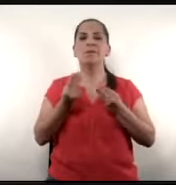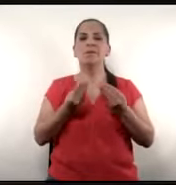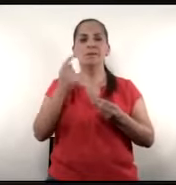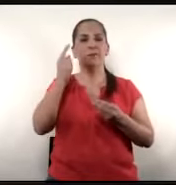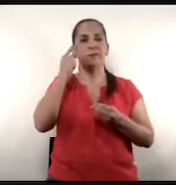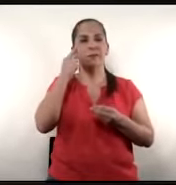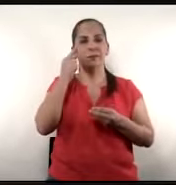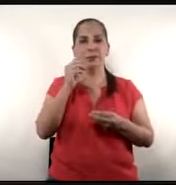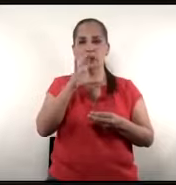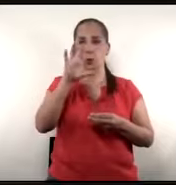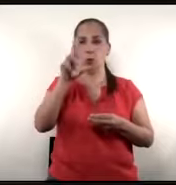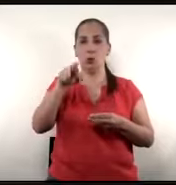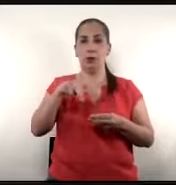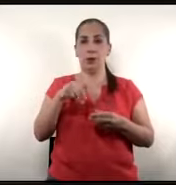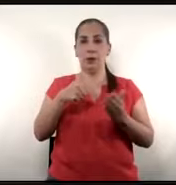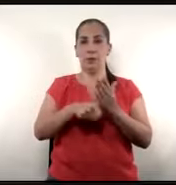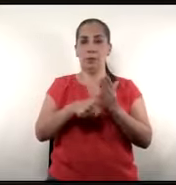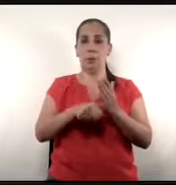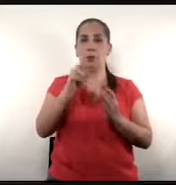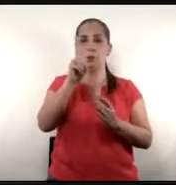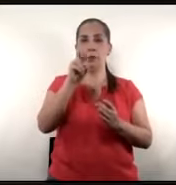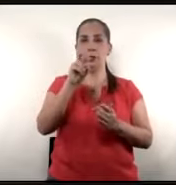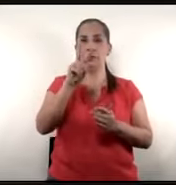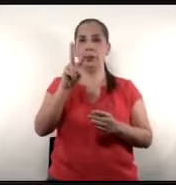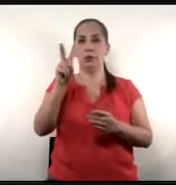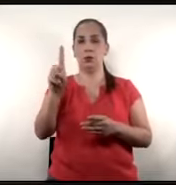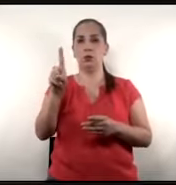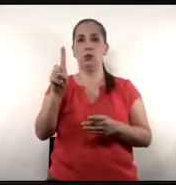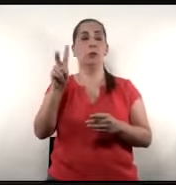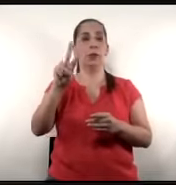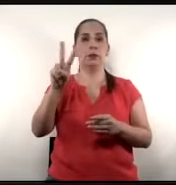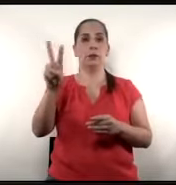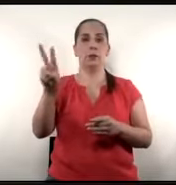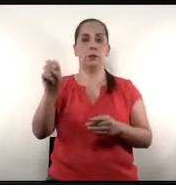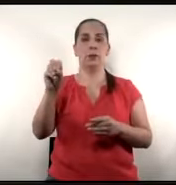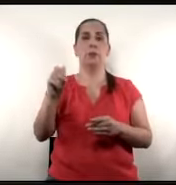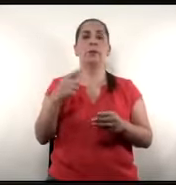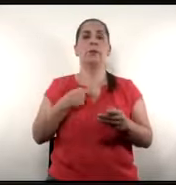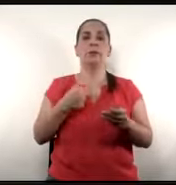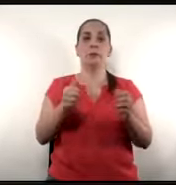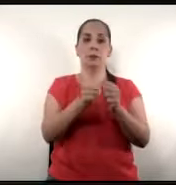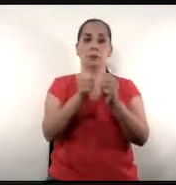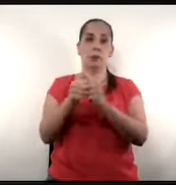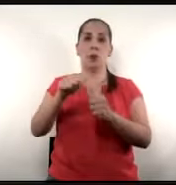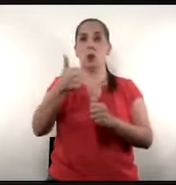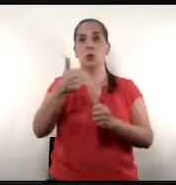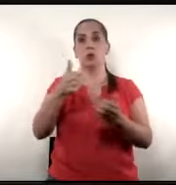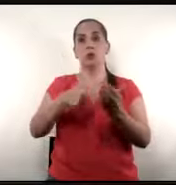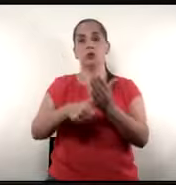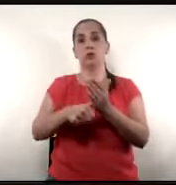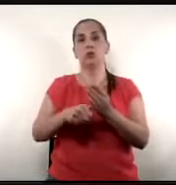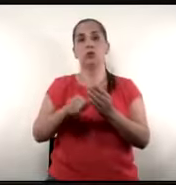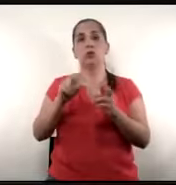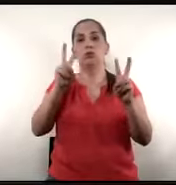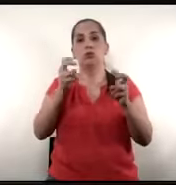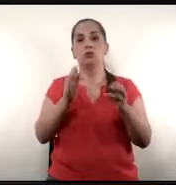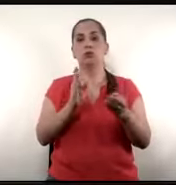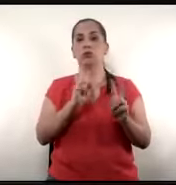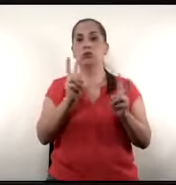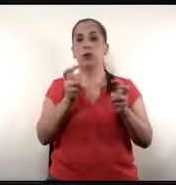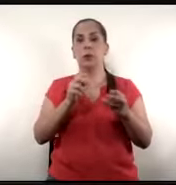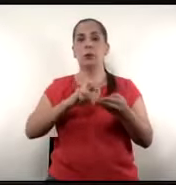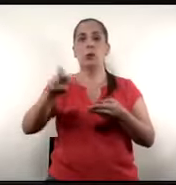Costa Rica 2022, abordará junto con los aspirantes presidenciales temas como movilidad,